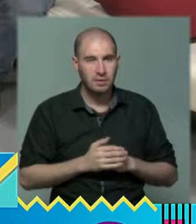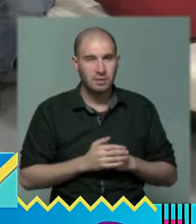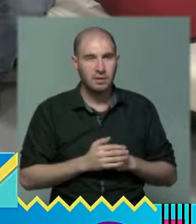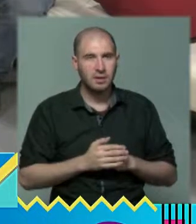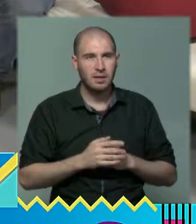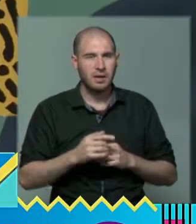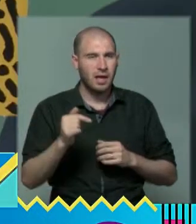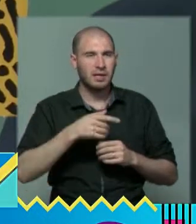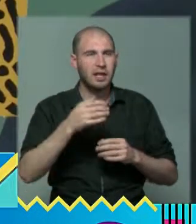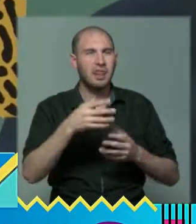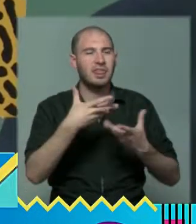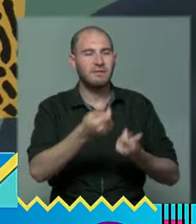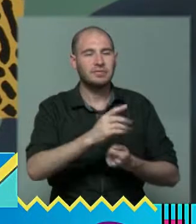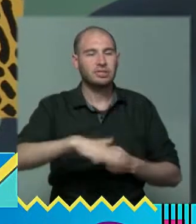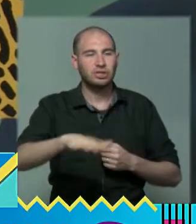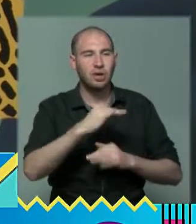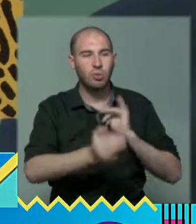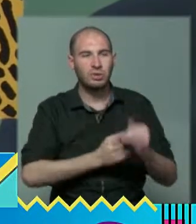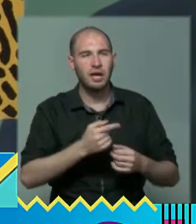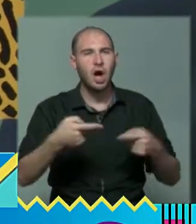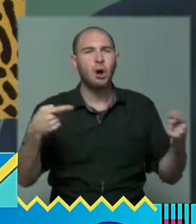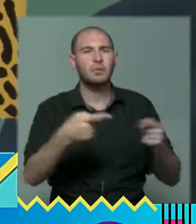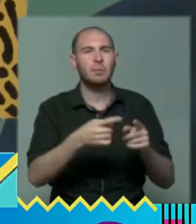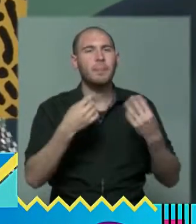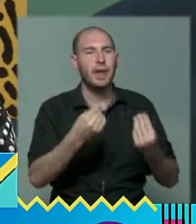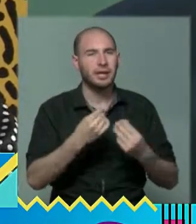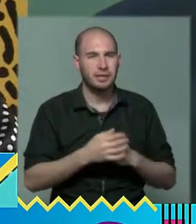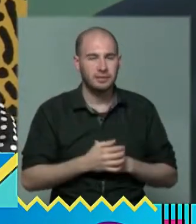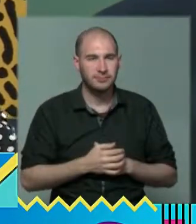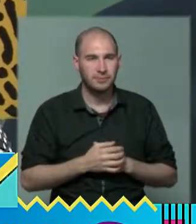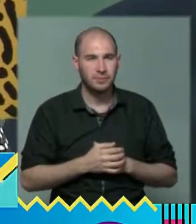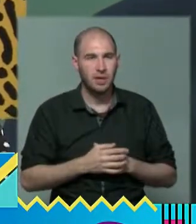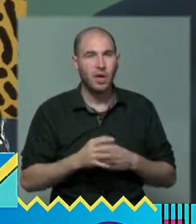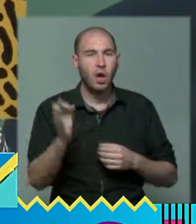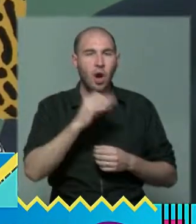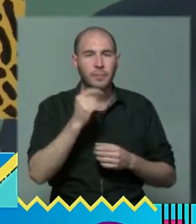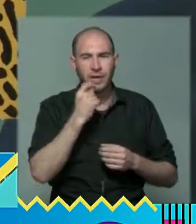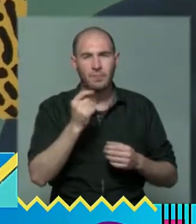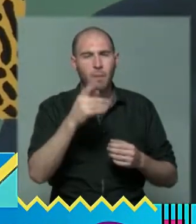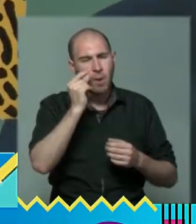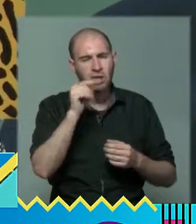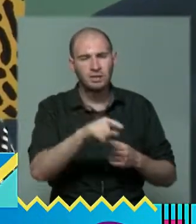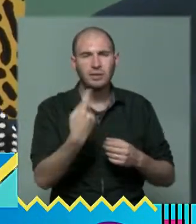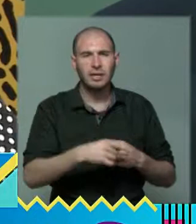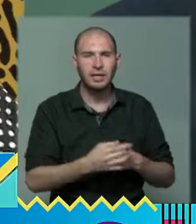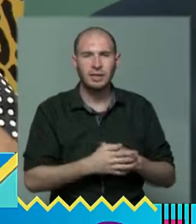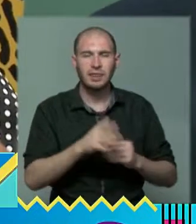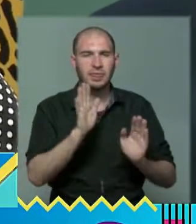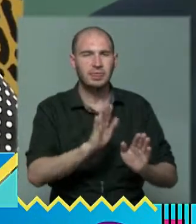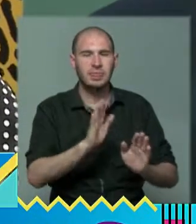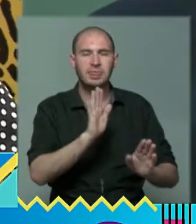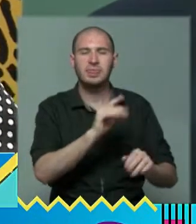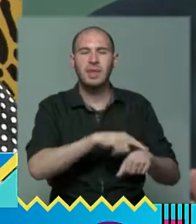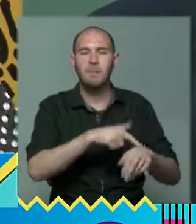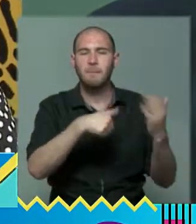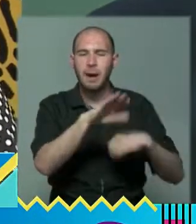doctrina criminológica, la defensa social, decir, bueno, ¿cuál es la finalidad? Que esté, o lo que se ve en los políticos, que esté el mayor tiempo encerrado.